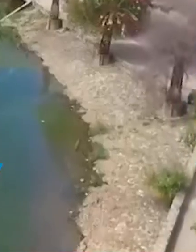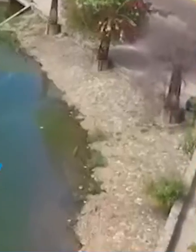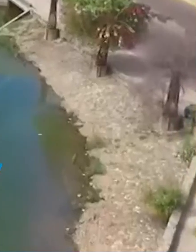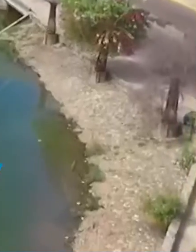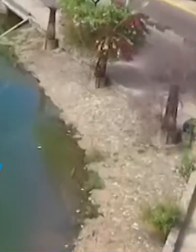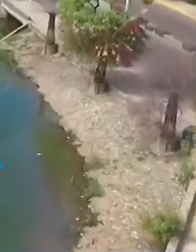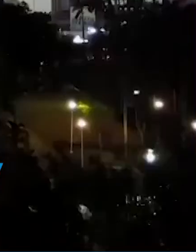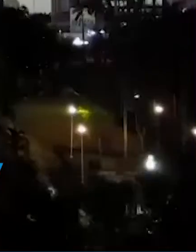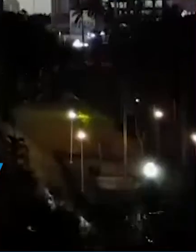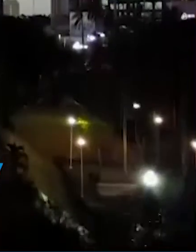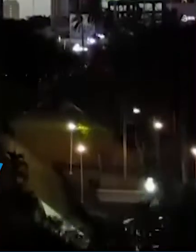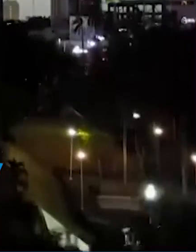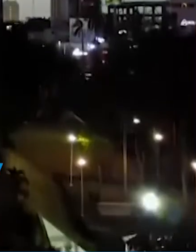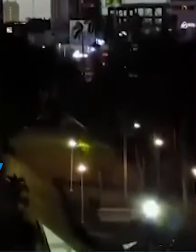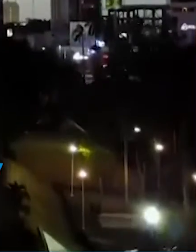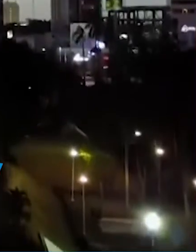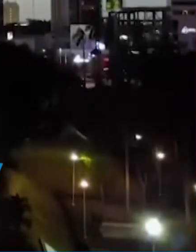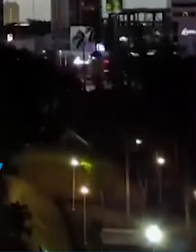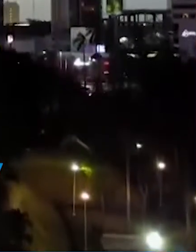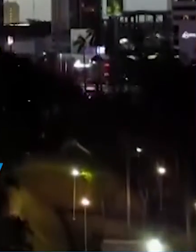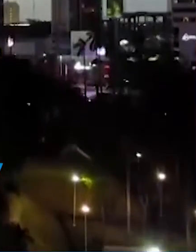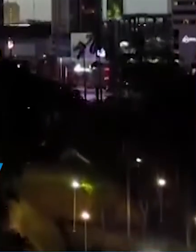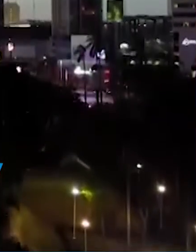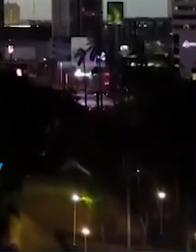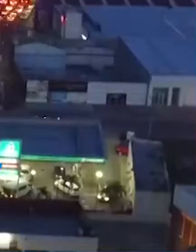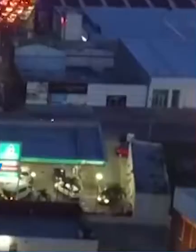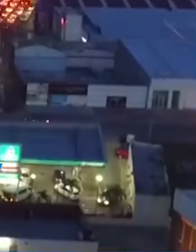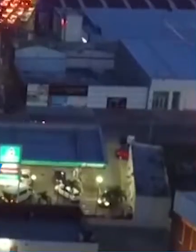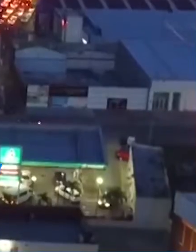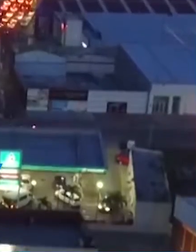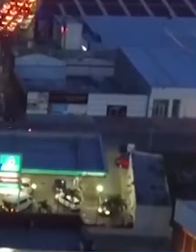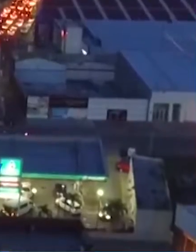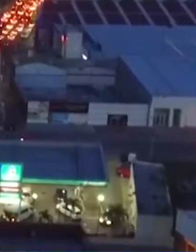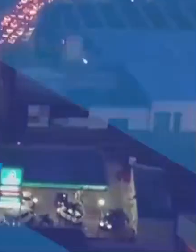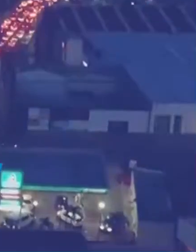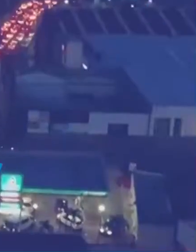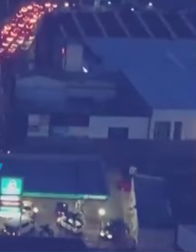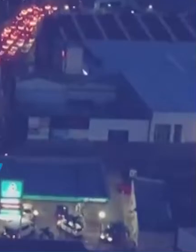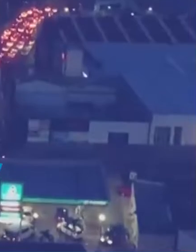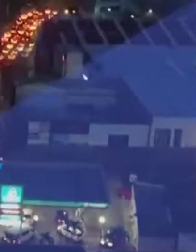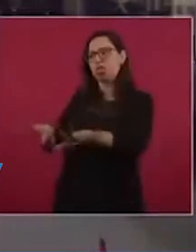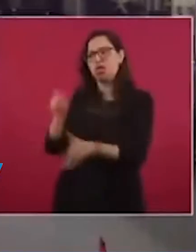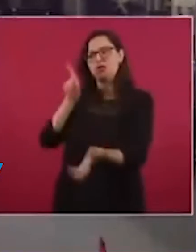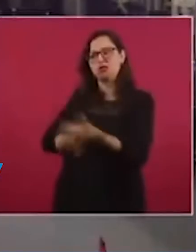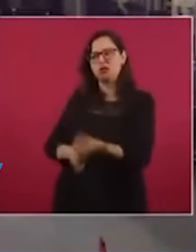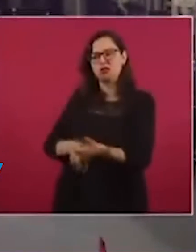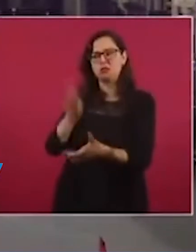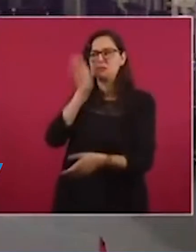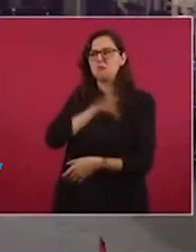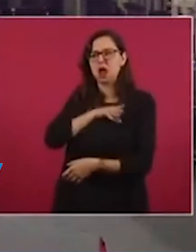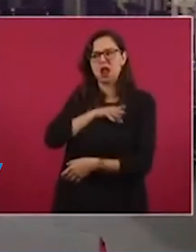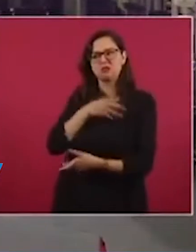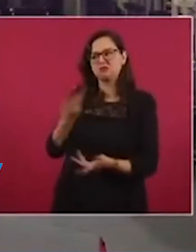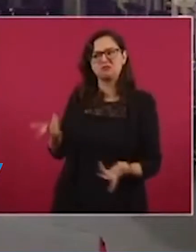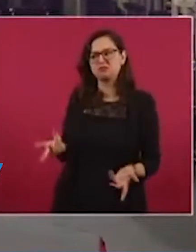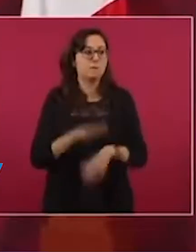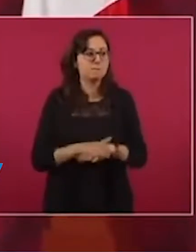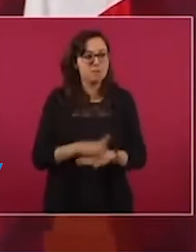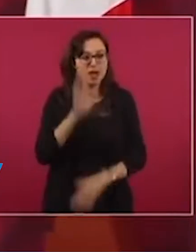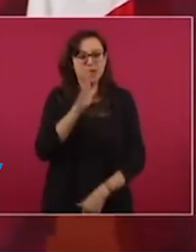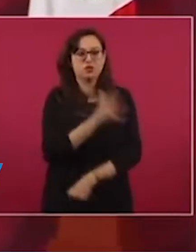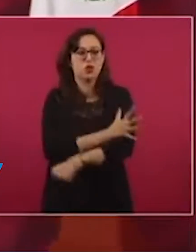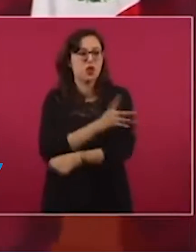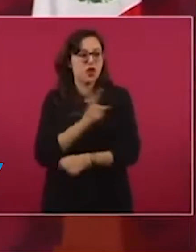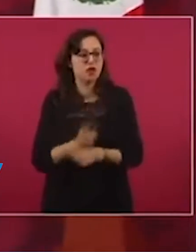entérate estas son las noticias más relevantes en tabascohoy.com el próximo martes 24